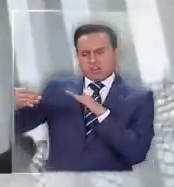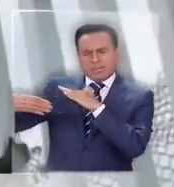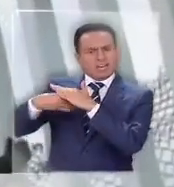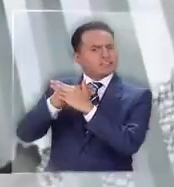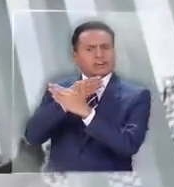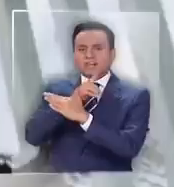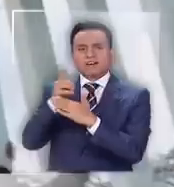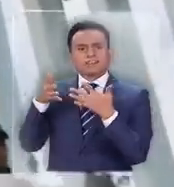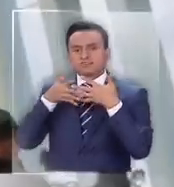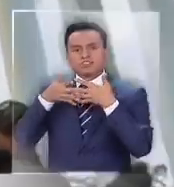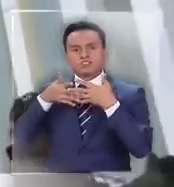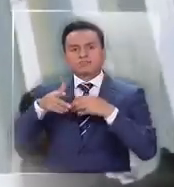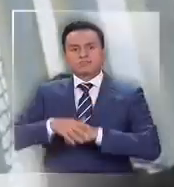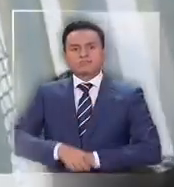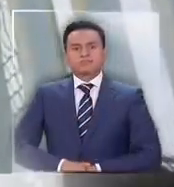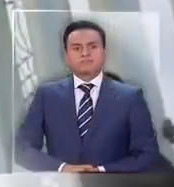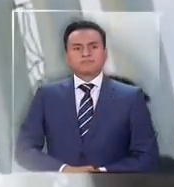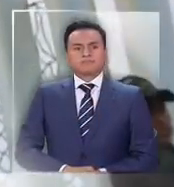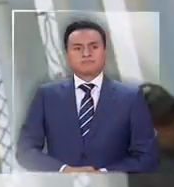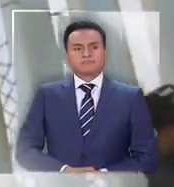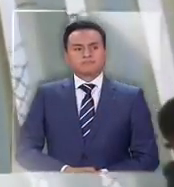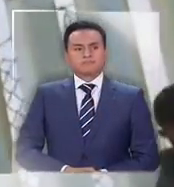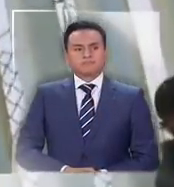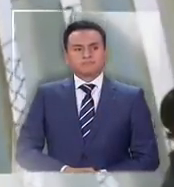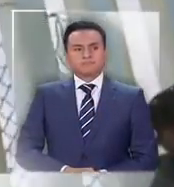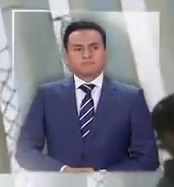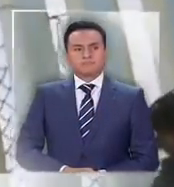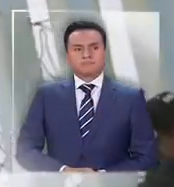entrará a Estados Unidos.